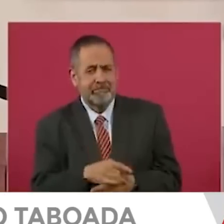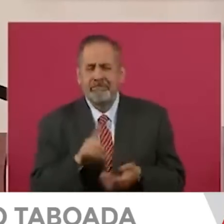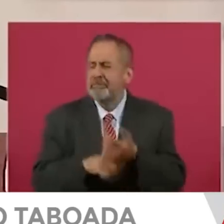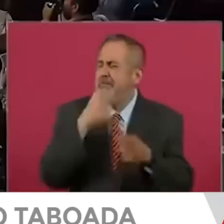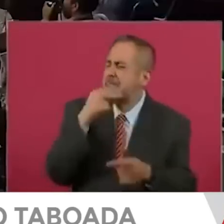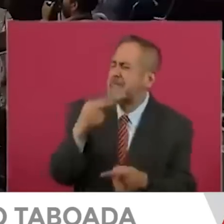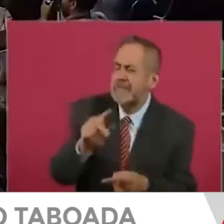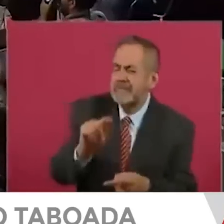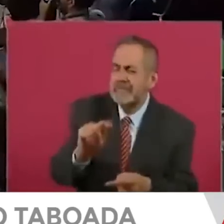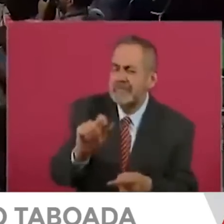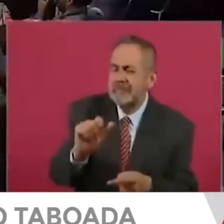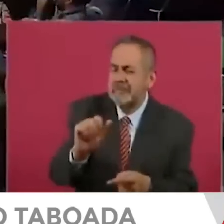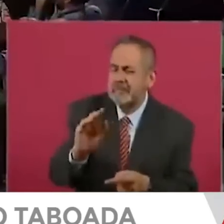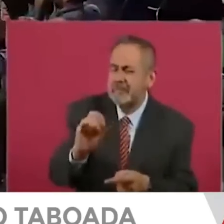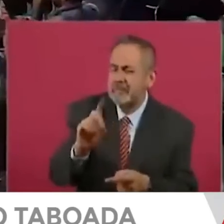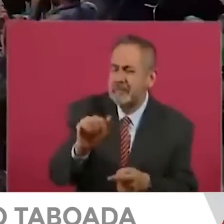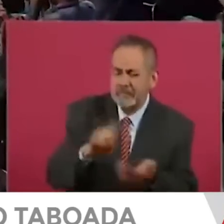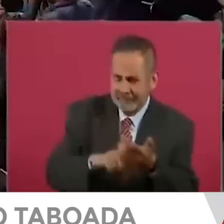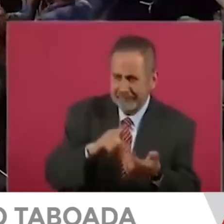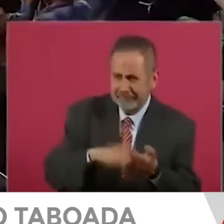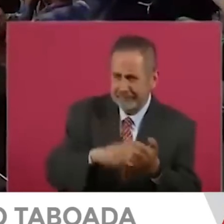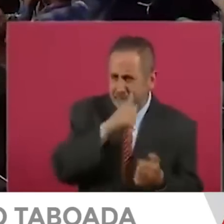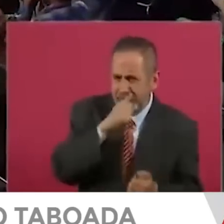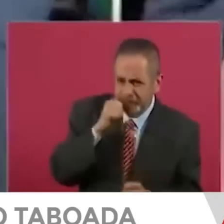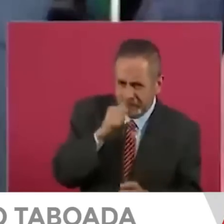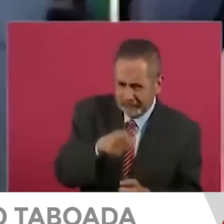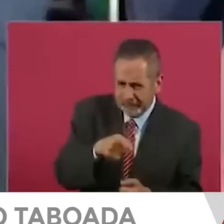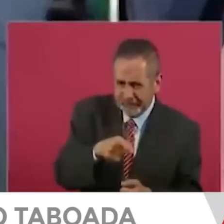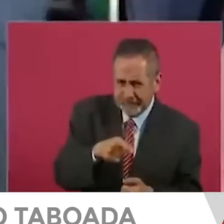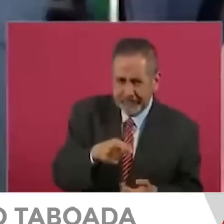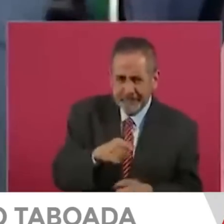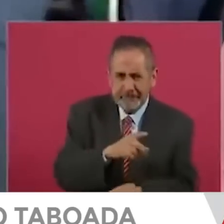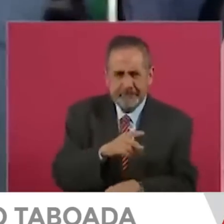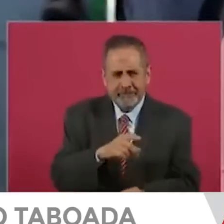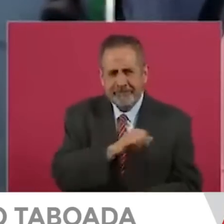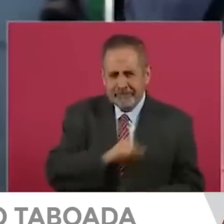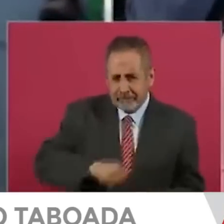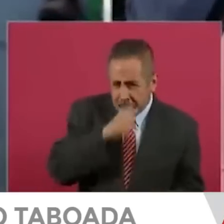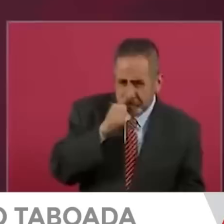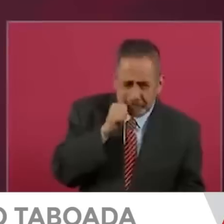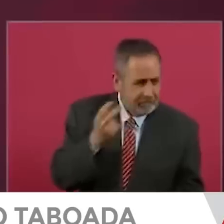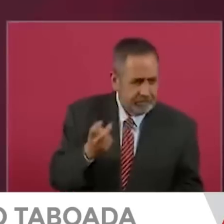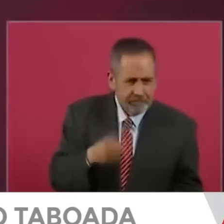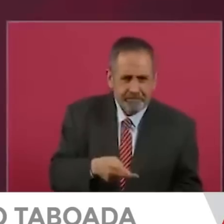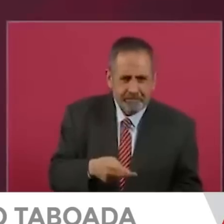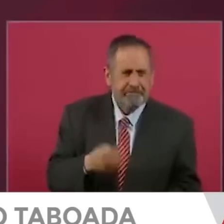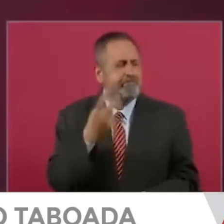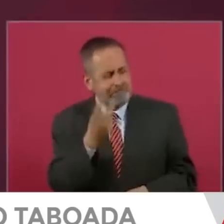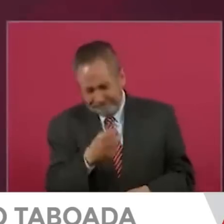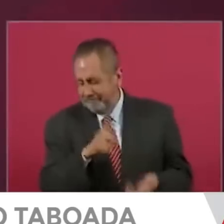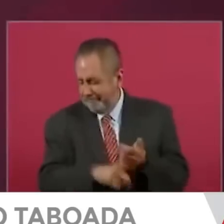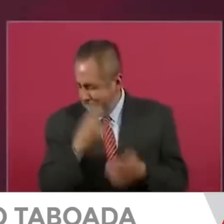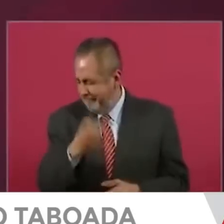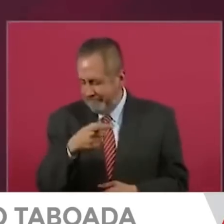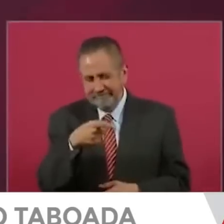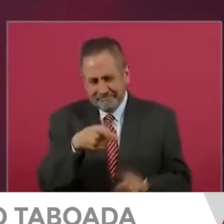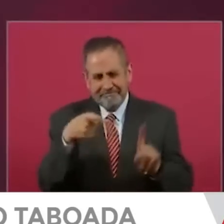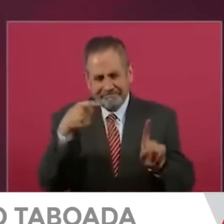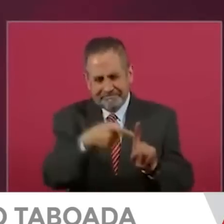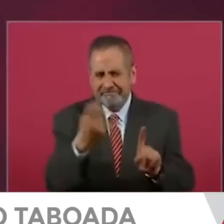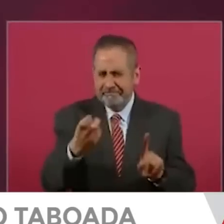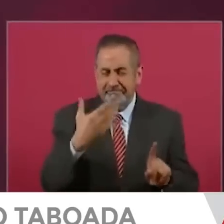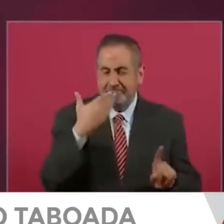es aguada el de Benito Juárez Benito Juárez ese ese es el bueno sí